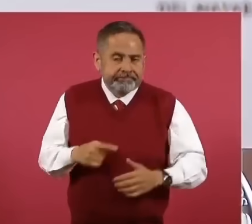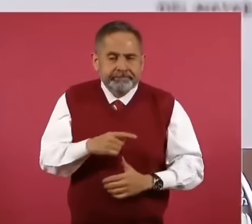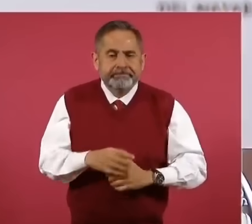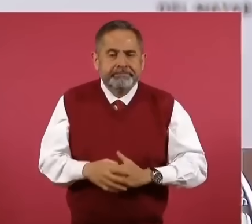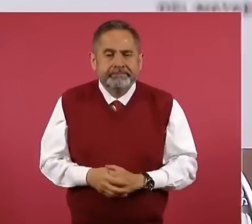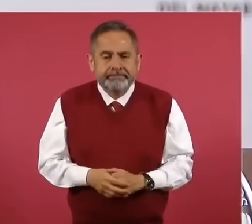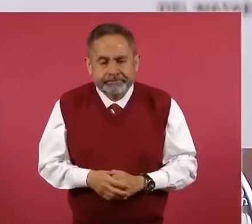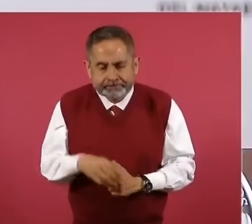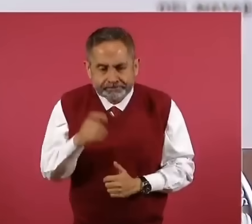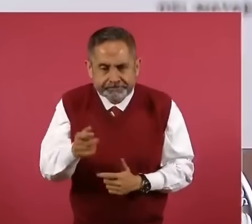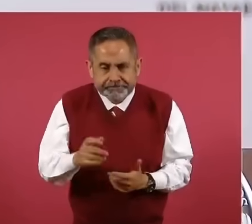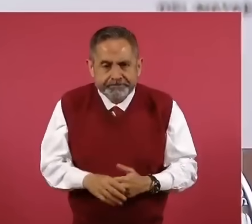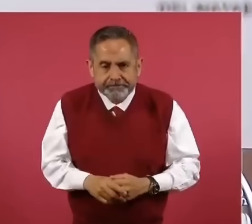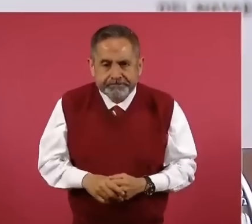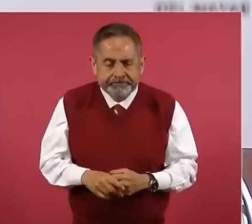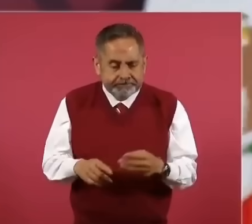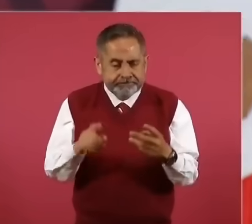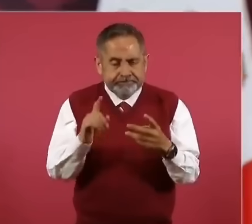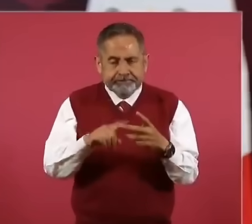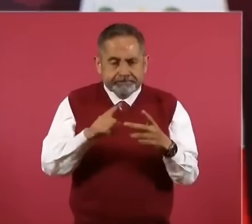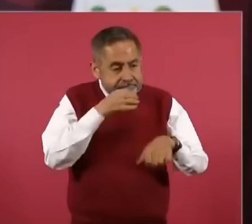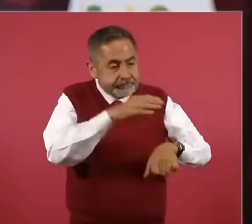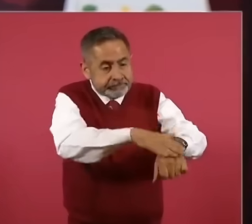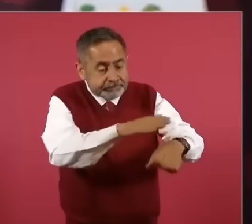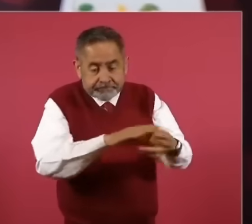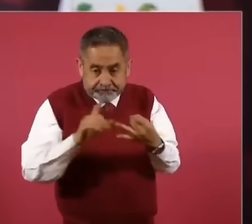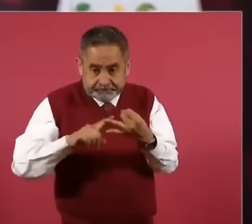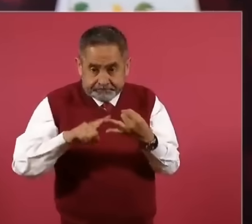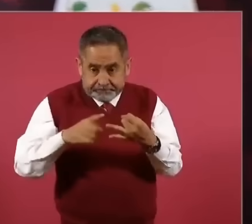Entonces, lo segundo para los trabajadores es